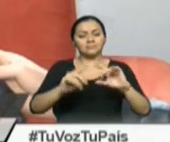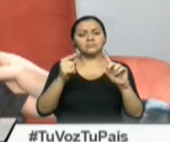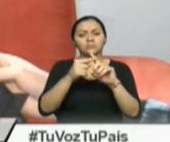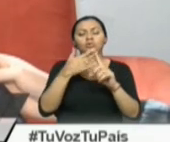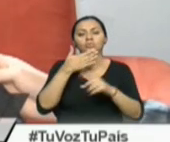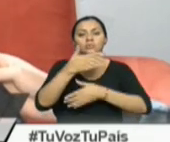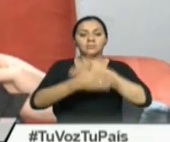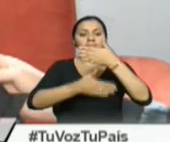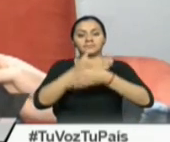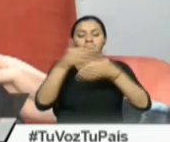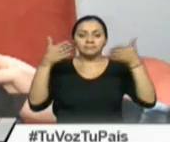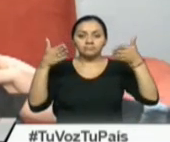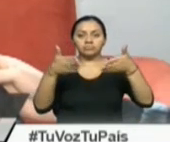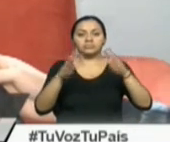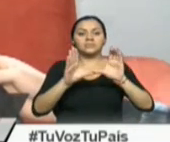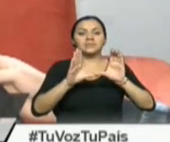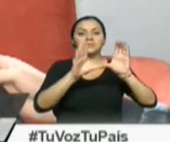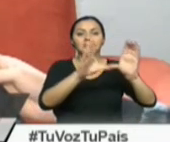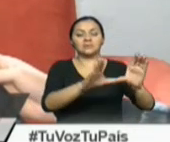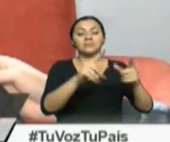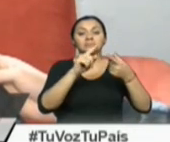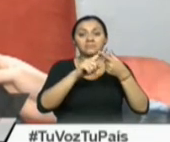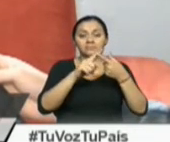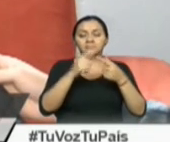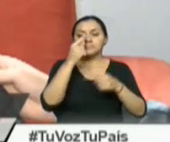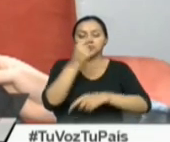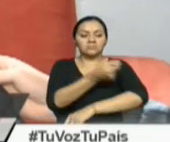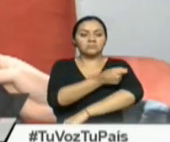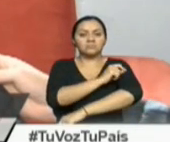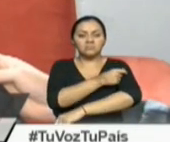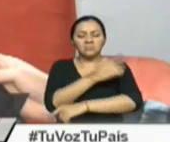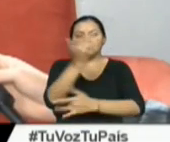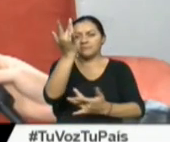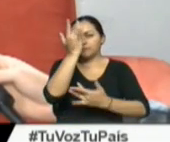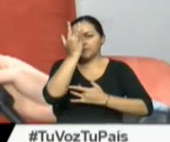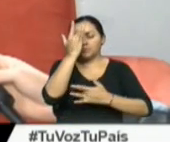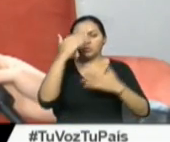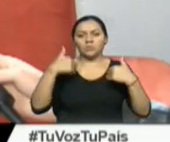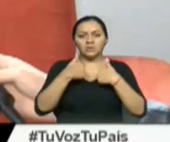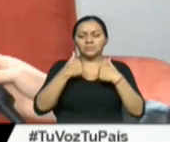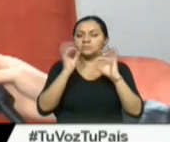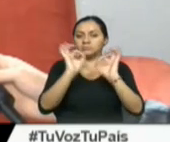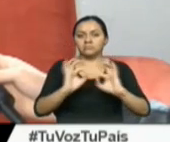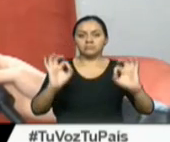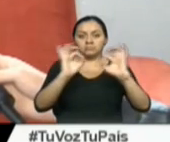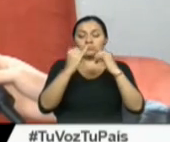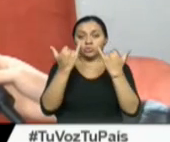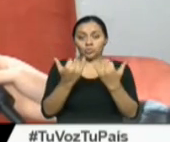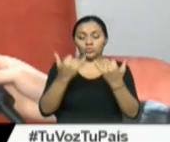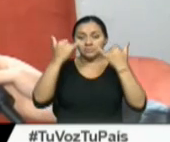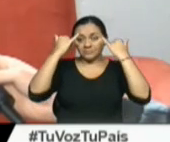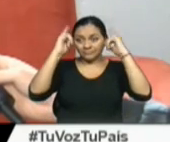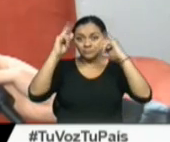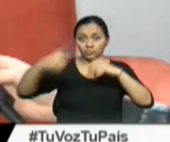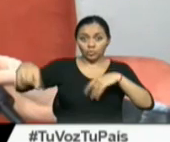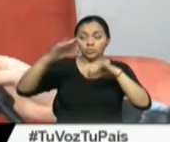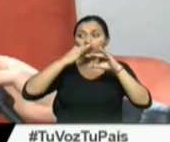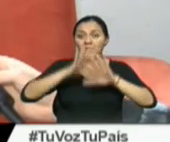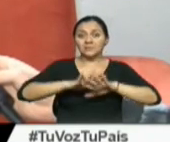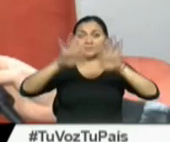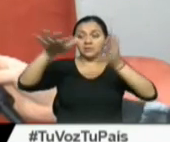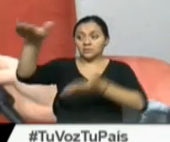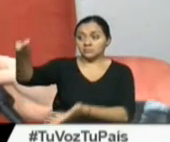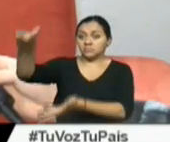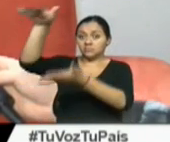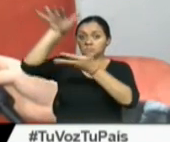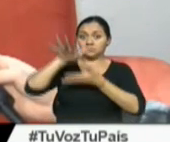va encaminado a certificar las fincas libres de brucelosis y tuberculosis. El 100% de nuestros ganaderos que nos proveen la leche